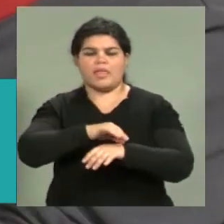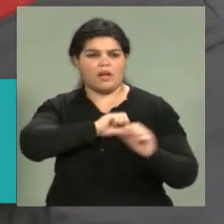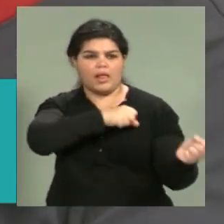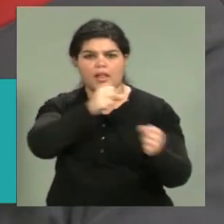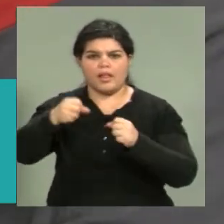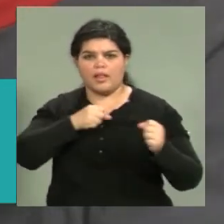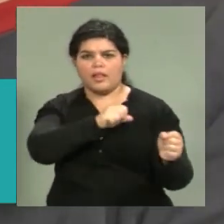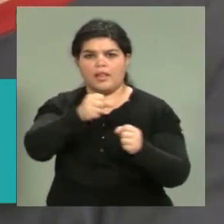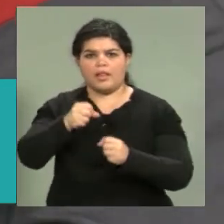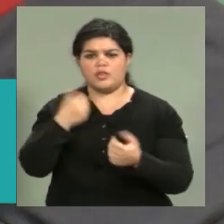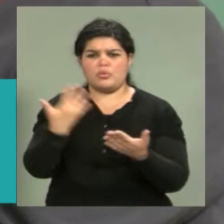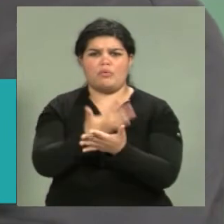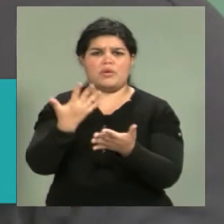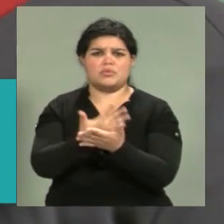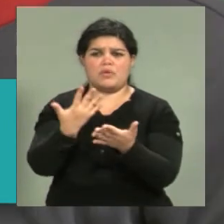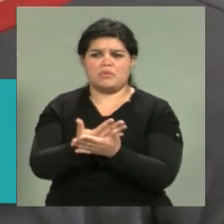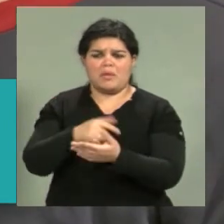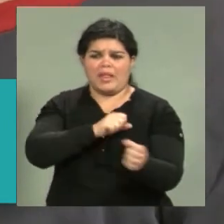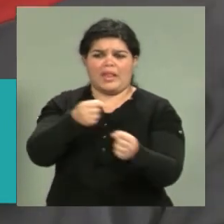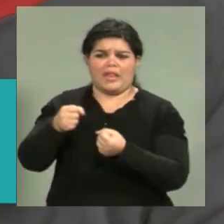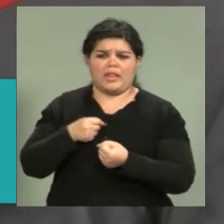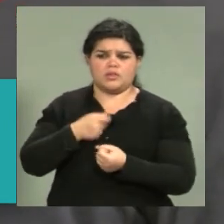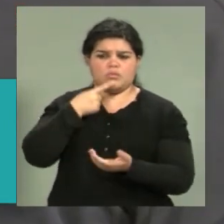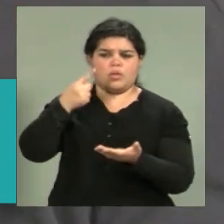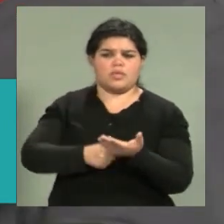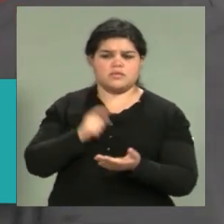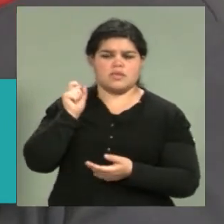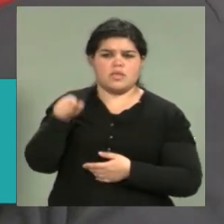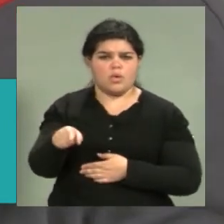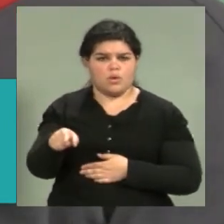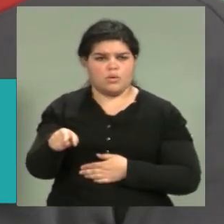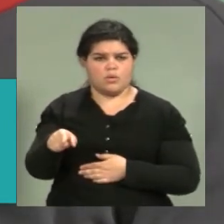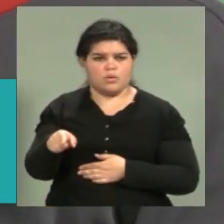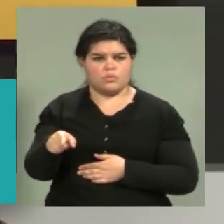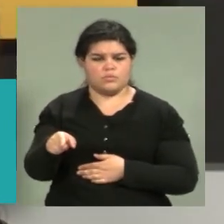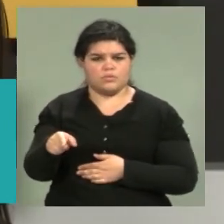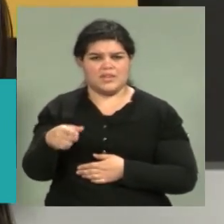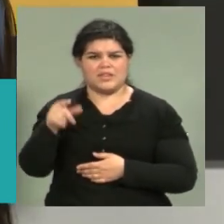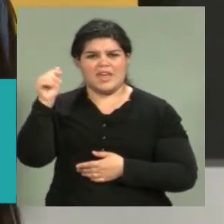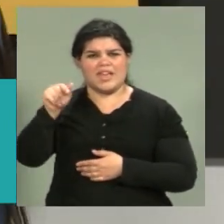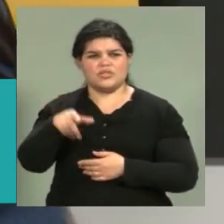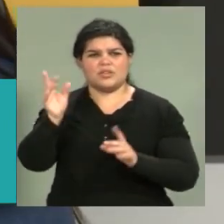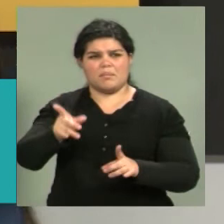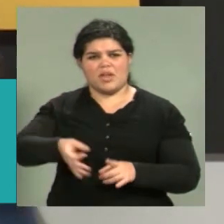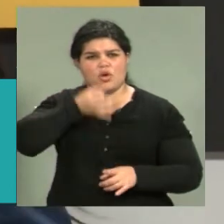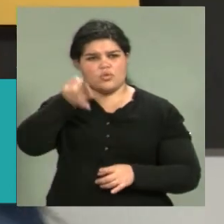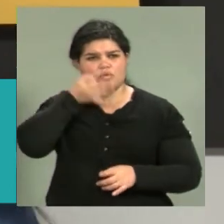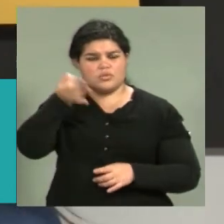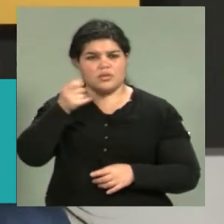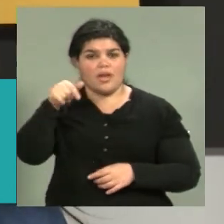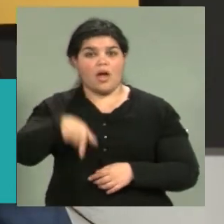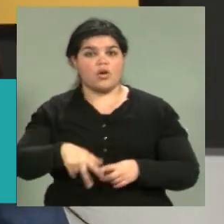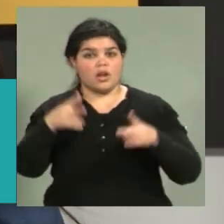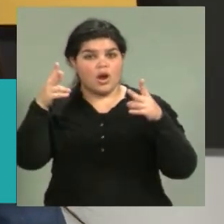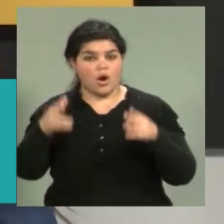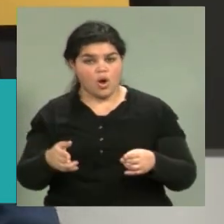ver a alguien sufrir, decir, bueno, yo dispongo sobre la vida. Bueno, Bien. esos son construcciones también. Tenemos que ir al corte, rápidamente